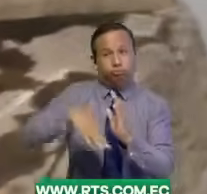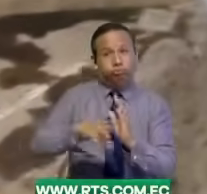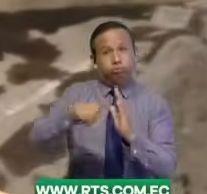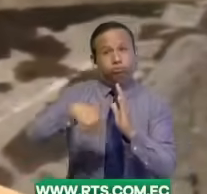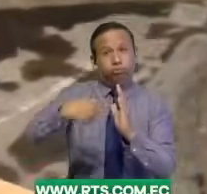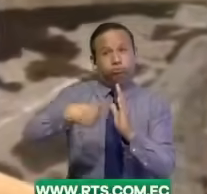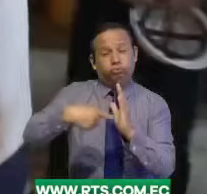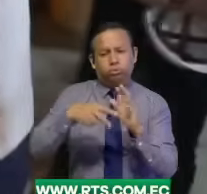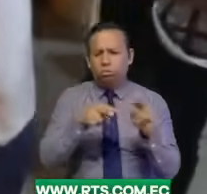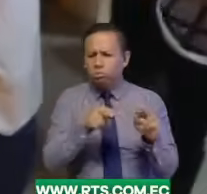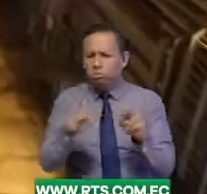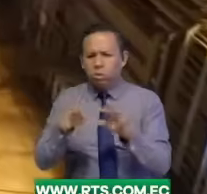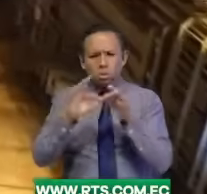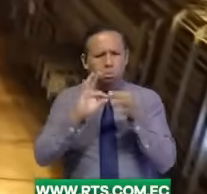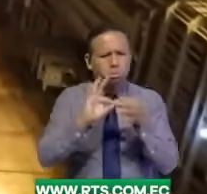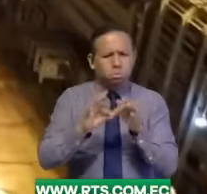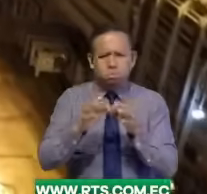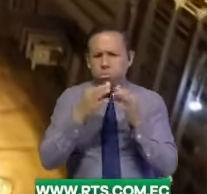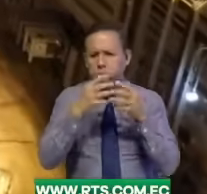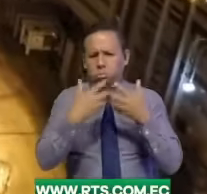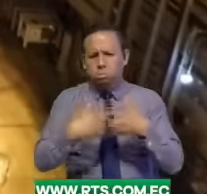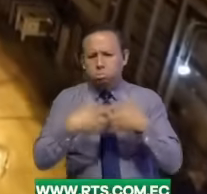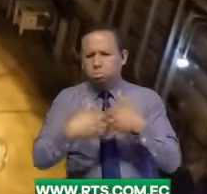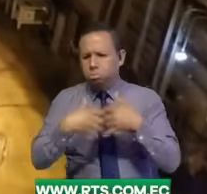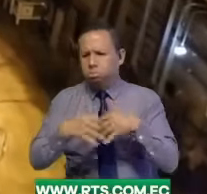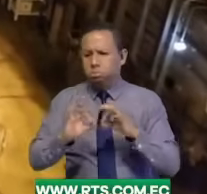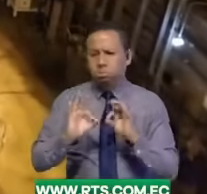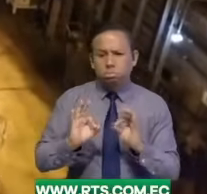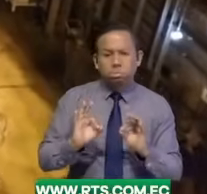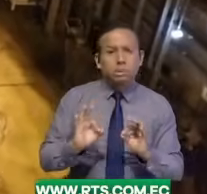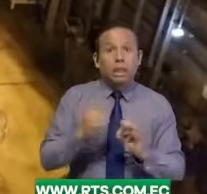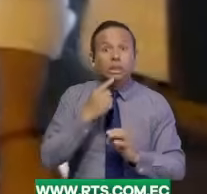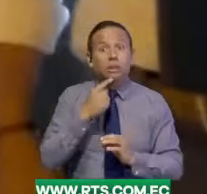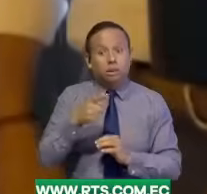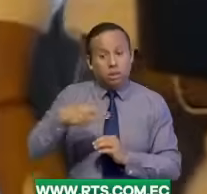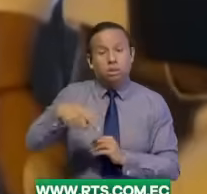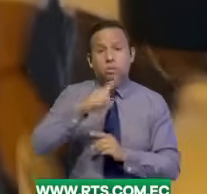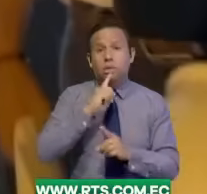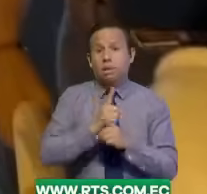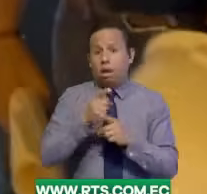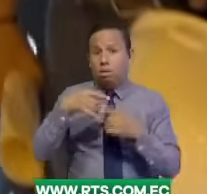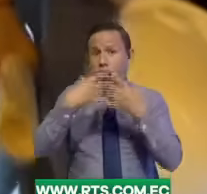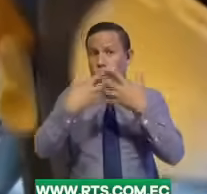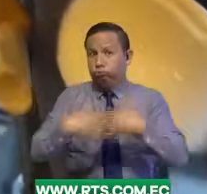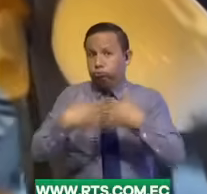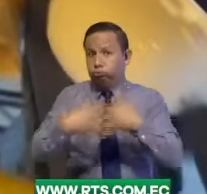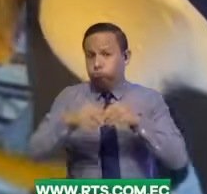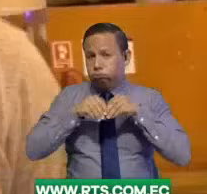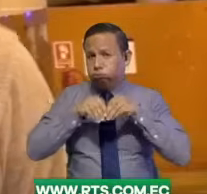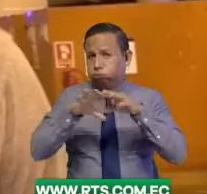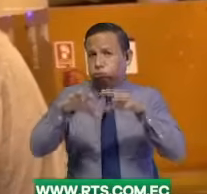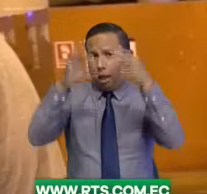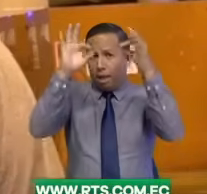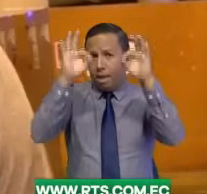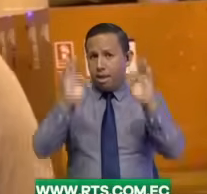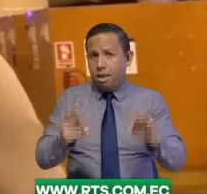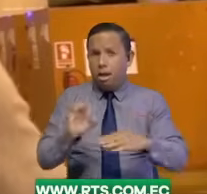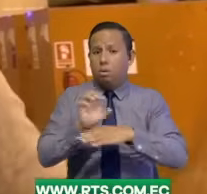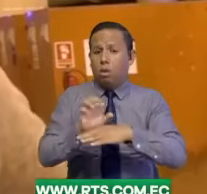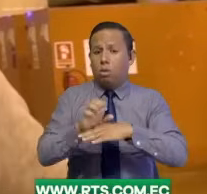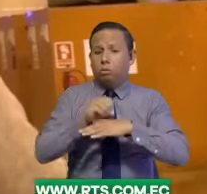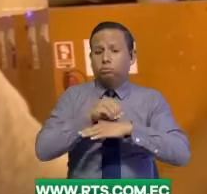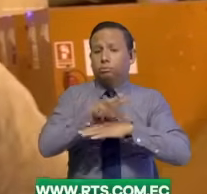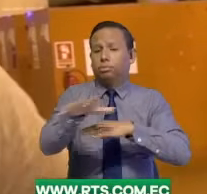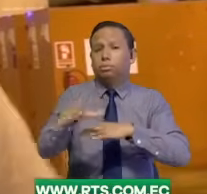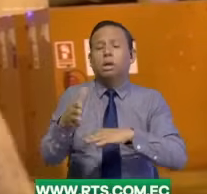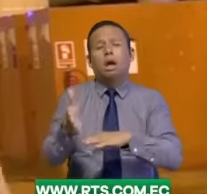estado actual. Consciente el mandatario de que esta central tiene un rol fundamental en el suministro de energía eléctrica para el país. No se habían